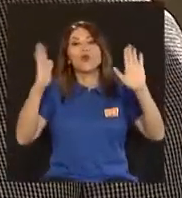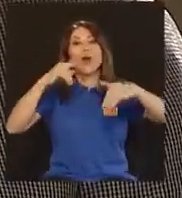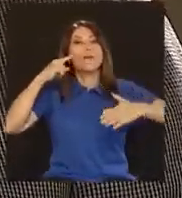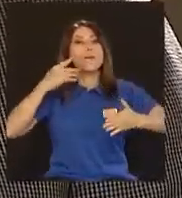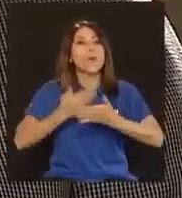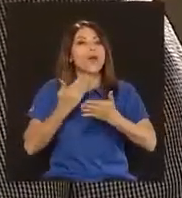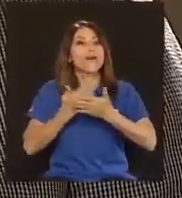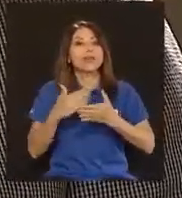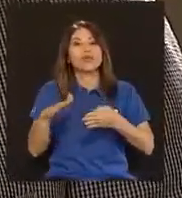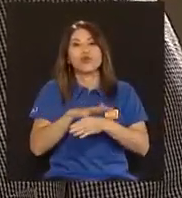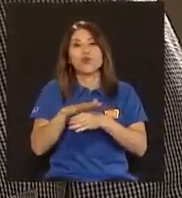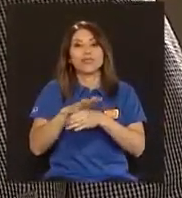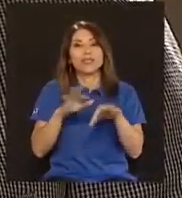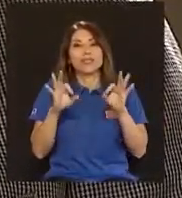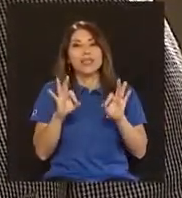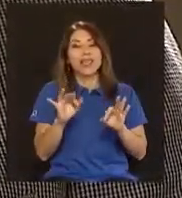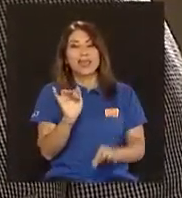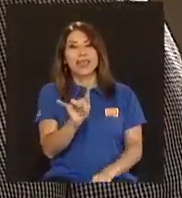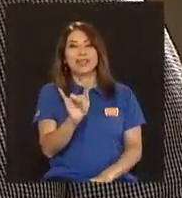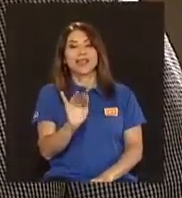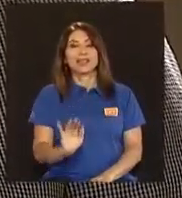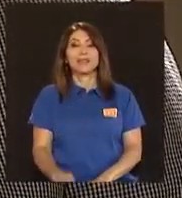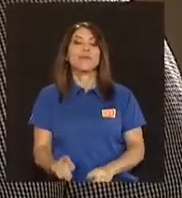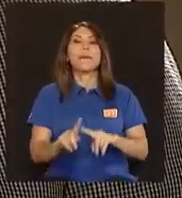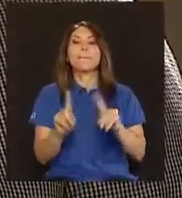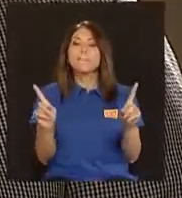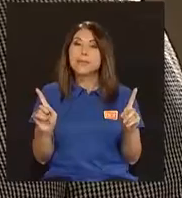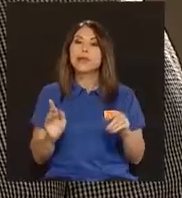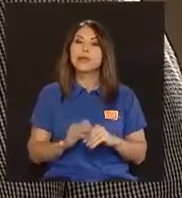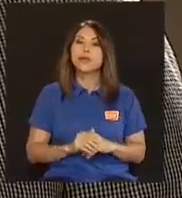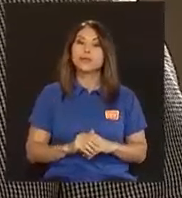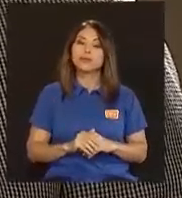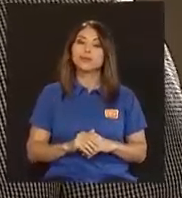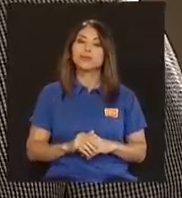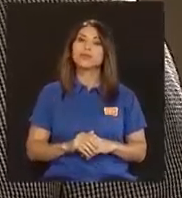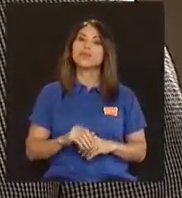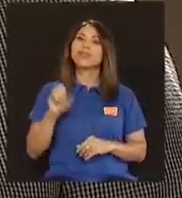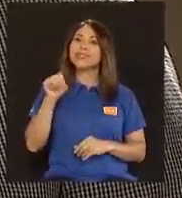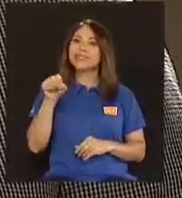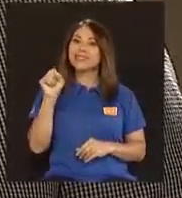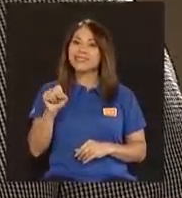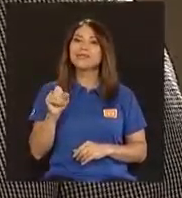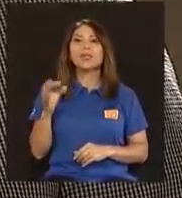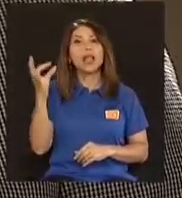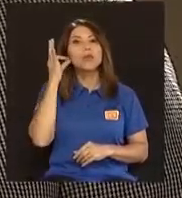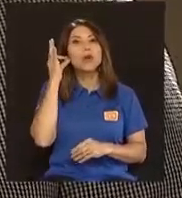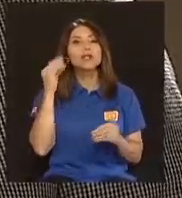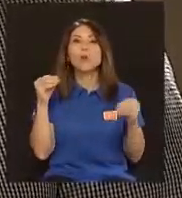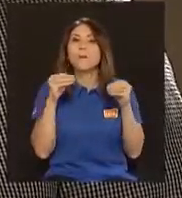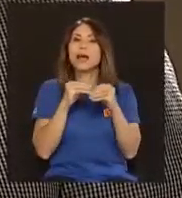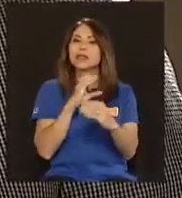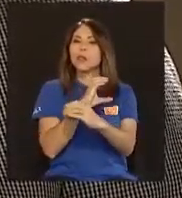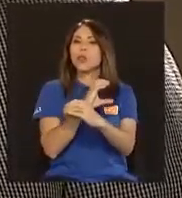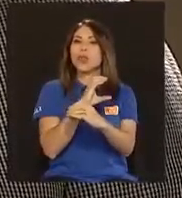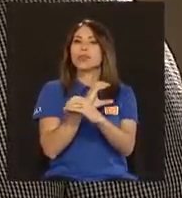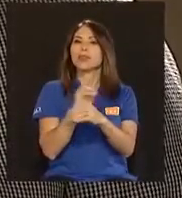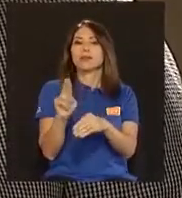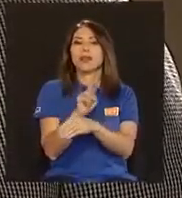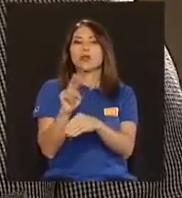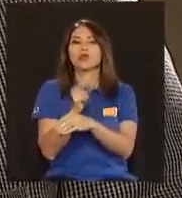Okay. De que eso es así. Pero lo cierto es que sí son más prudentes en el uso del dinero, mm-hmm. mucho más